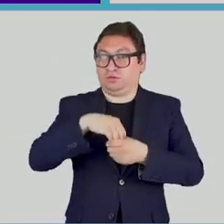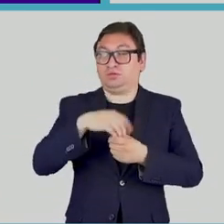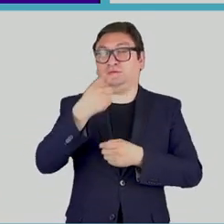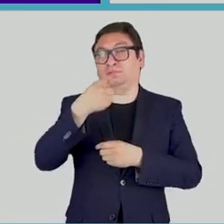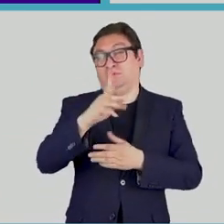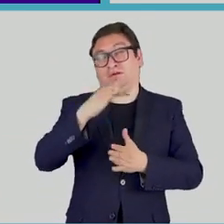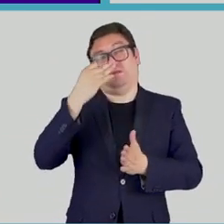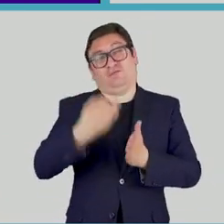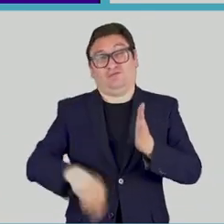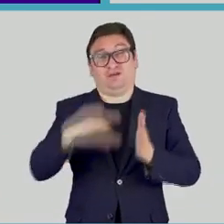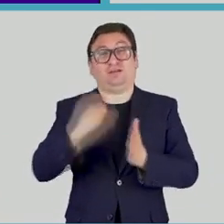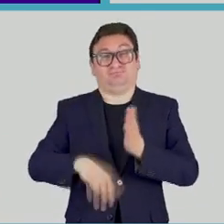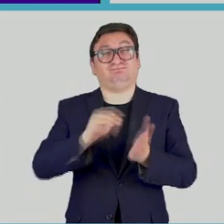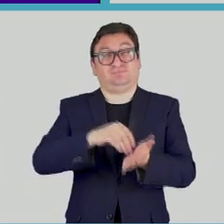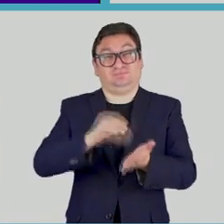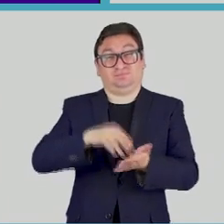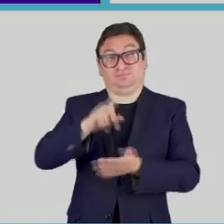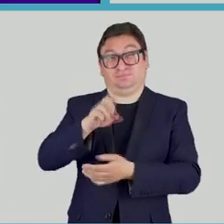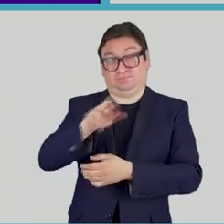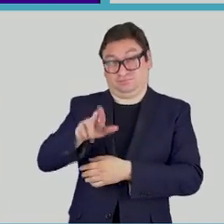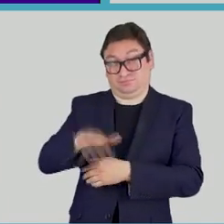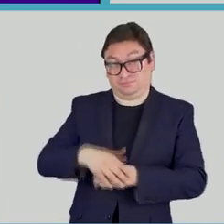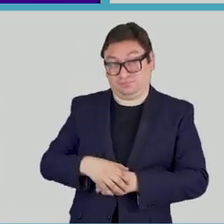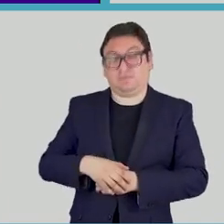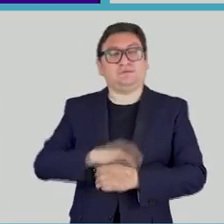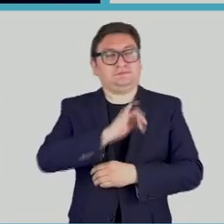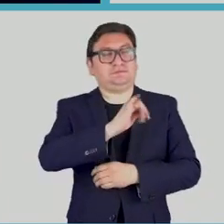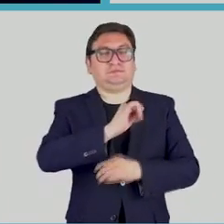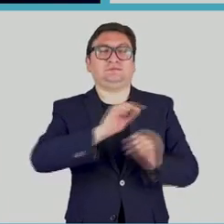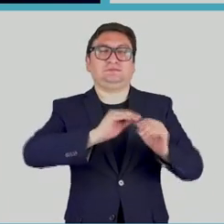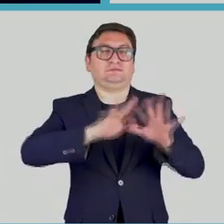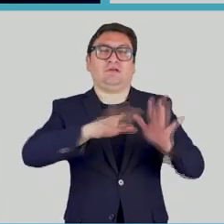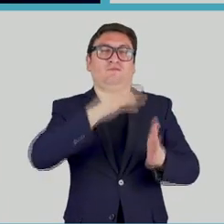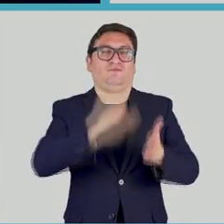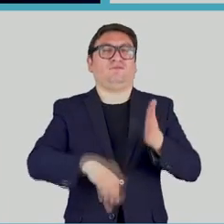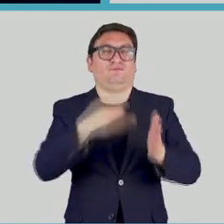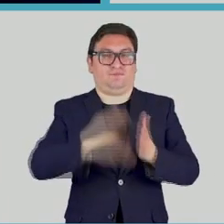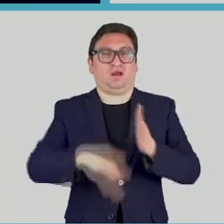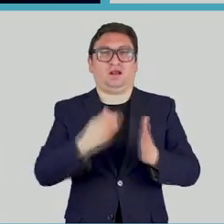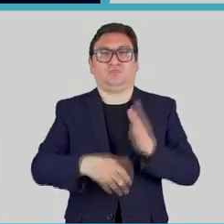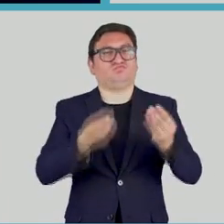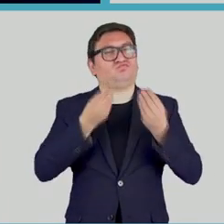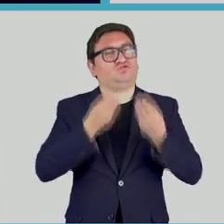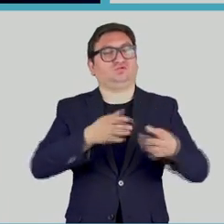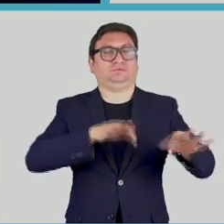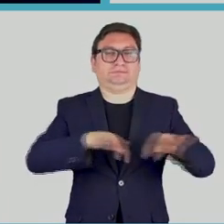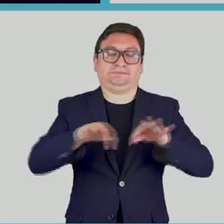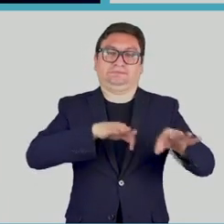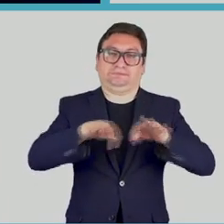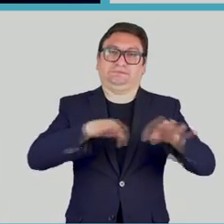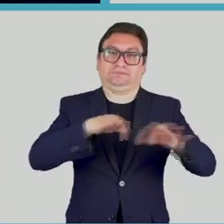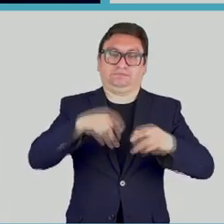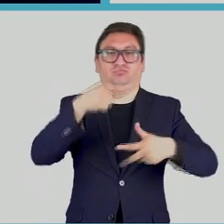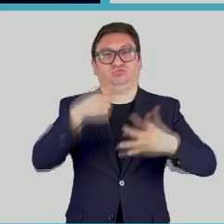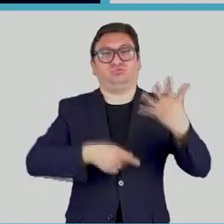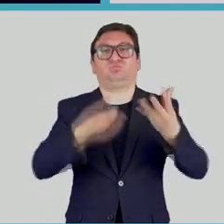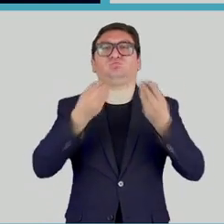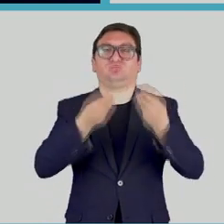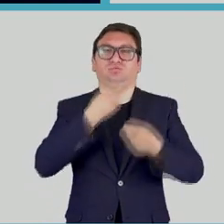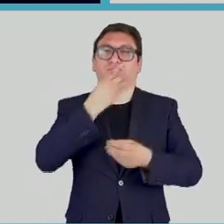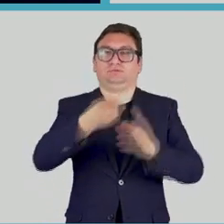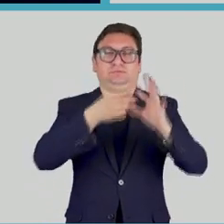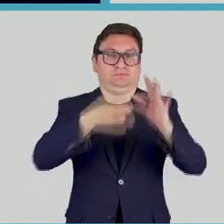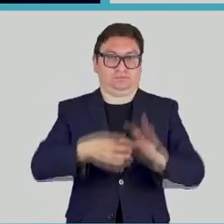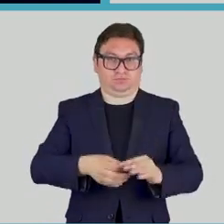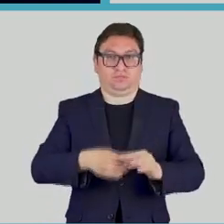parece insuficiente todavía doctor es insuficiente sin duda Hay mucho que trabajar hay mucho que decir Pero